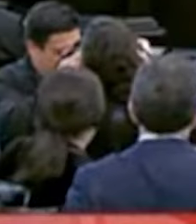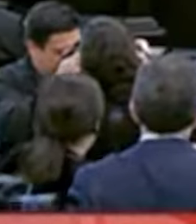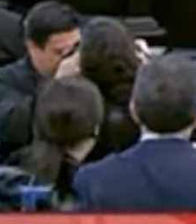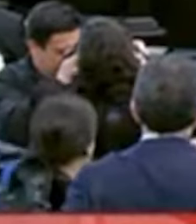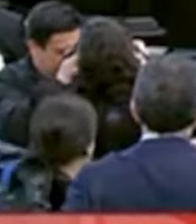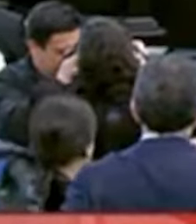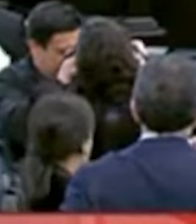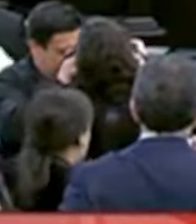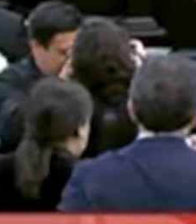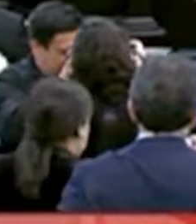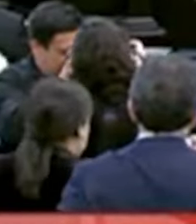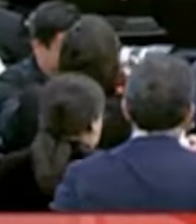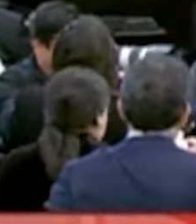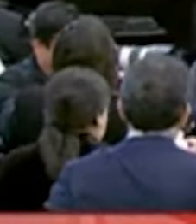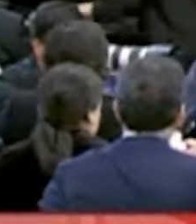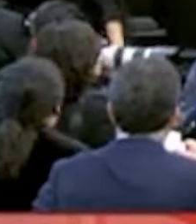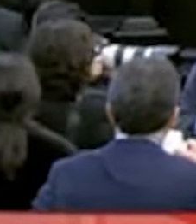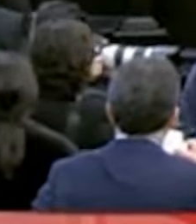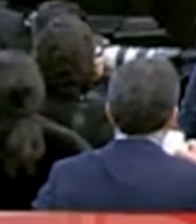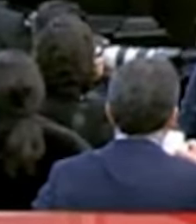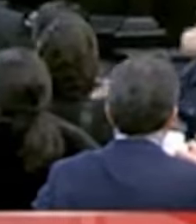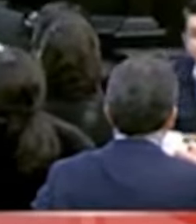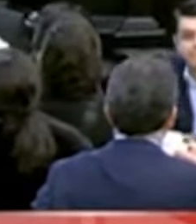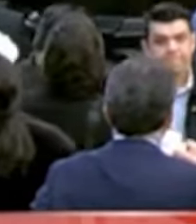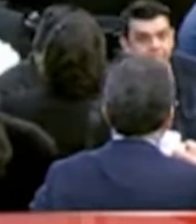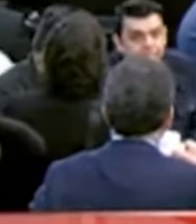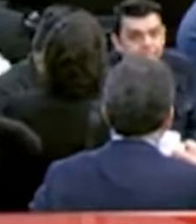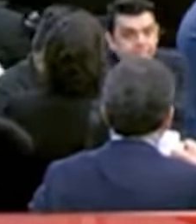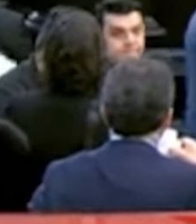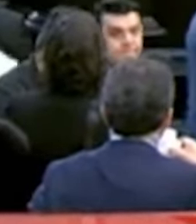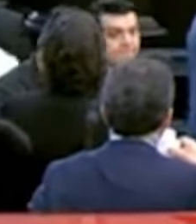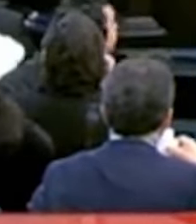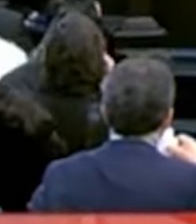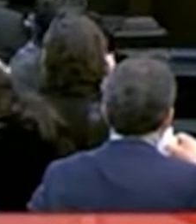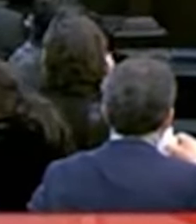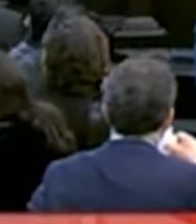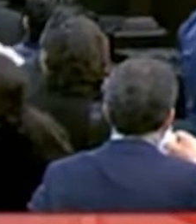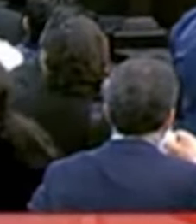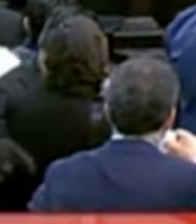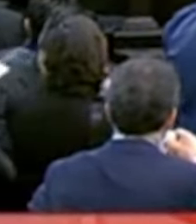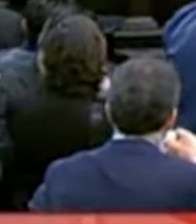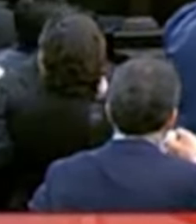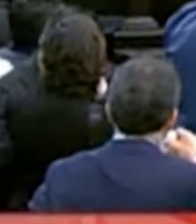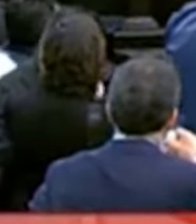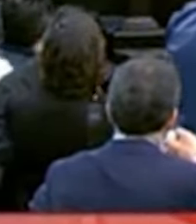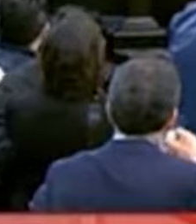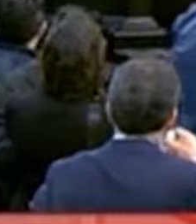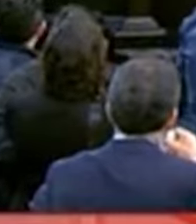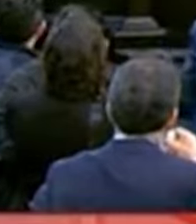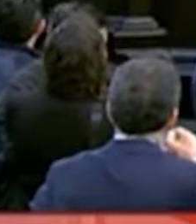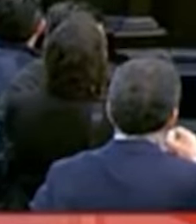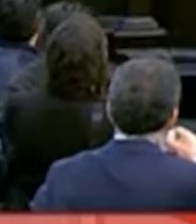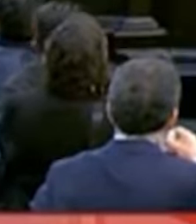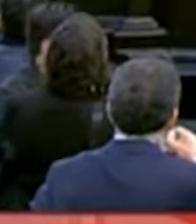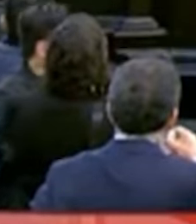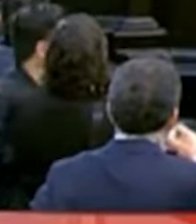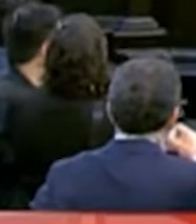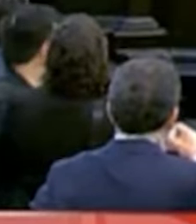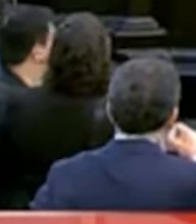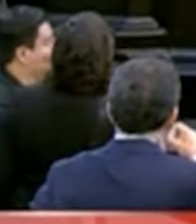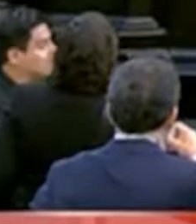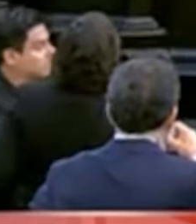Un momento, senadora Téllez. ¿Cómo se llama? Quiero pedirle un momento, senadora Téllez, un momento.